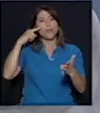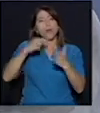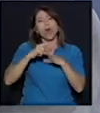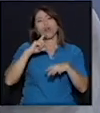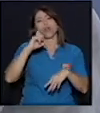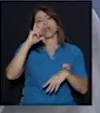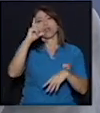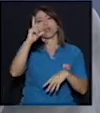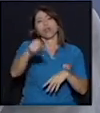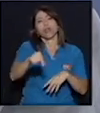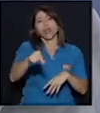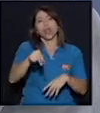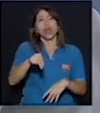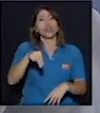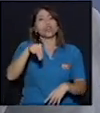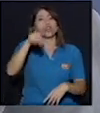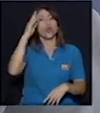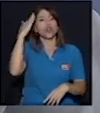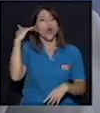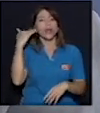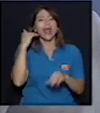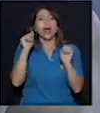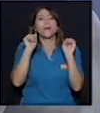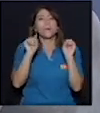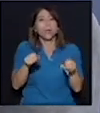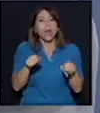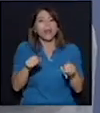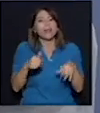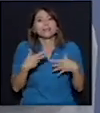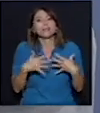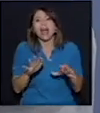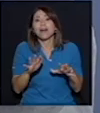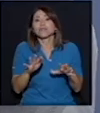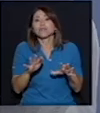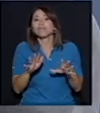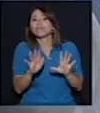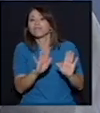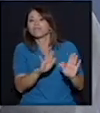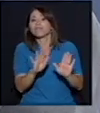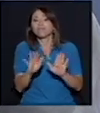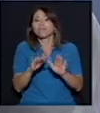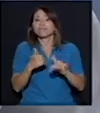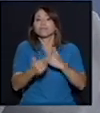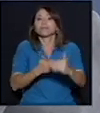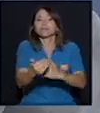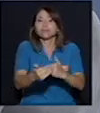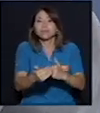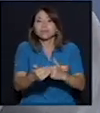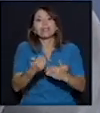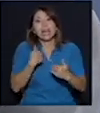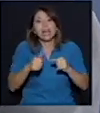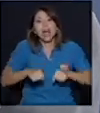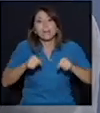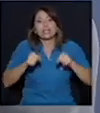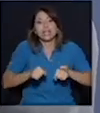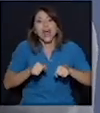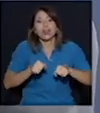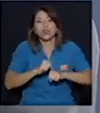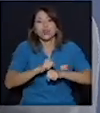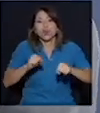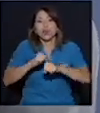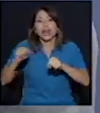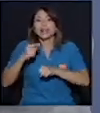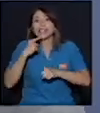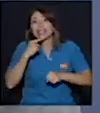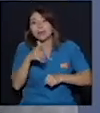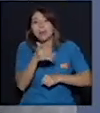puede retroceder porque ya tiene la capacidad nuclear. Se dice que anda entre 20 y 30 artefactos